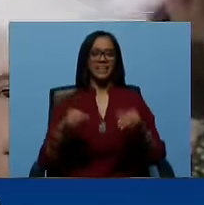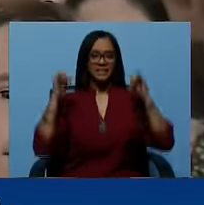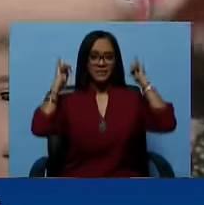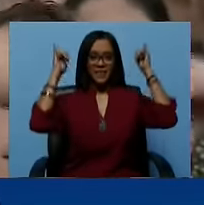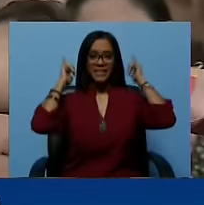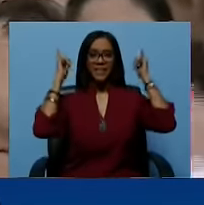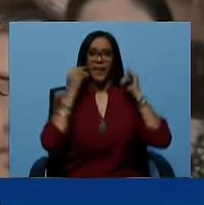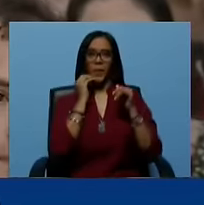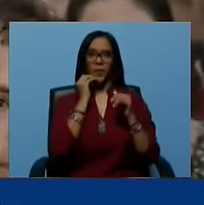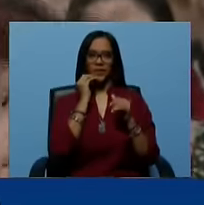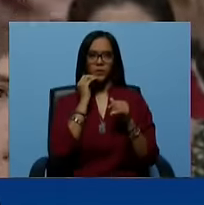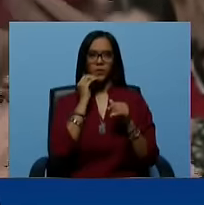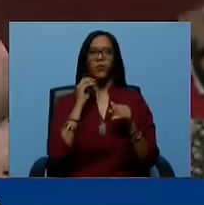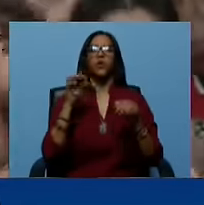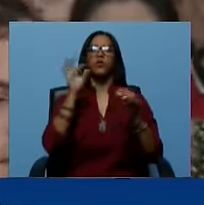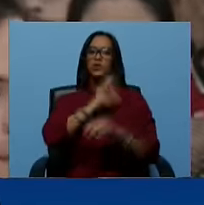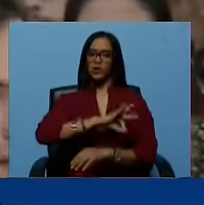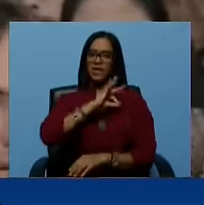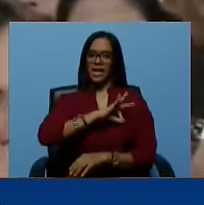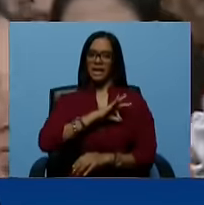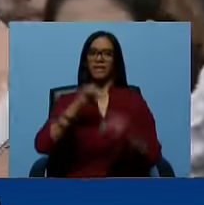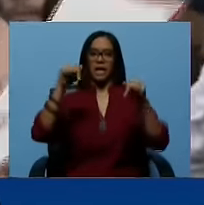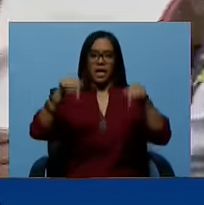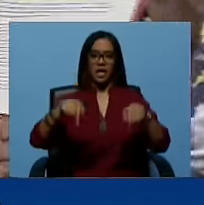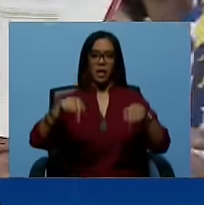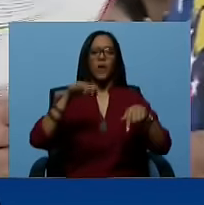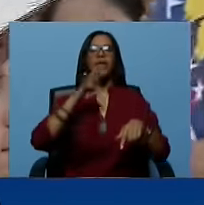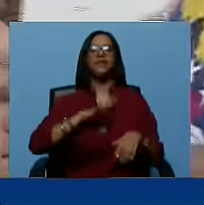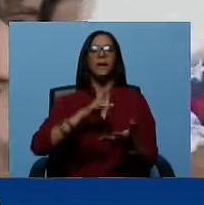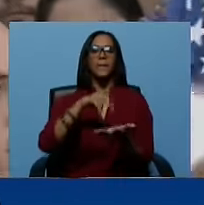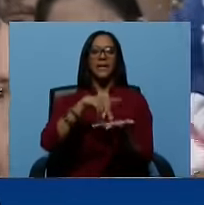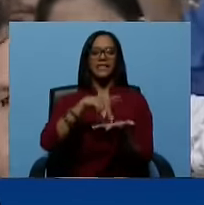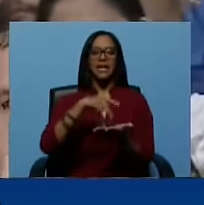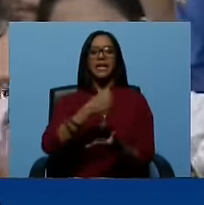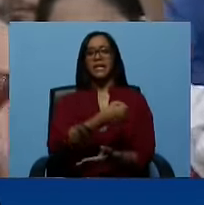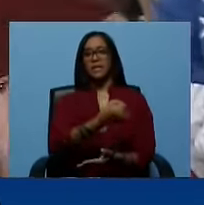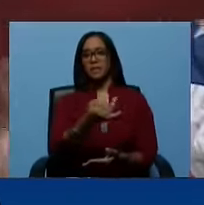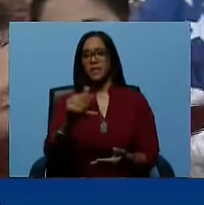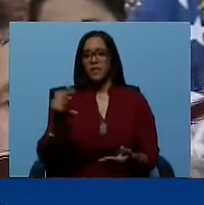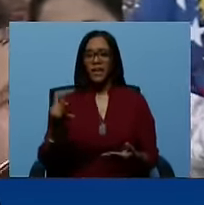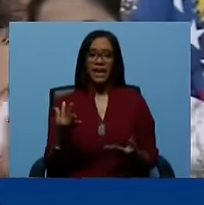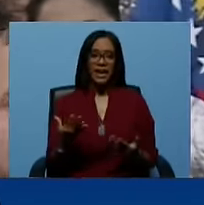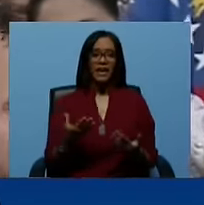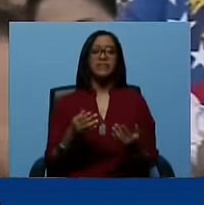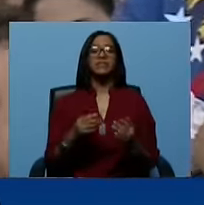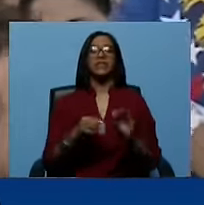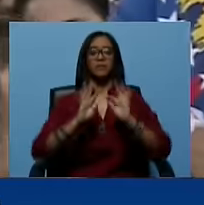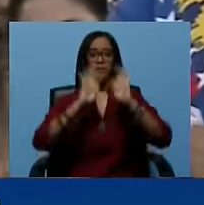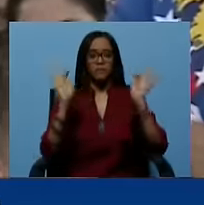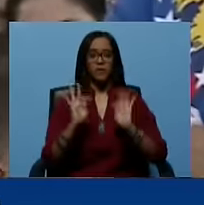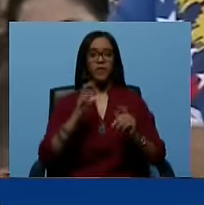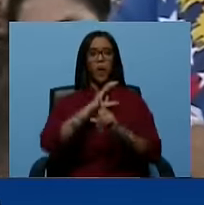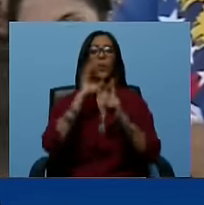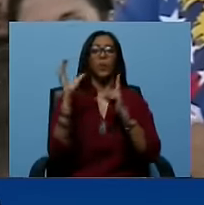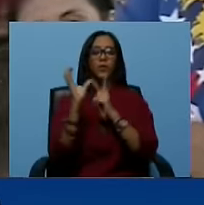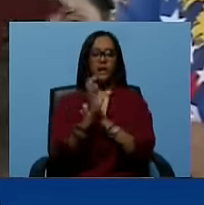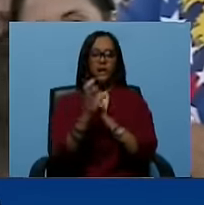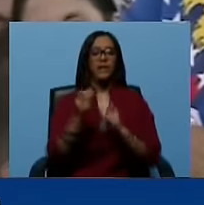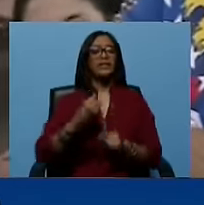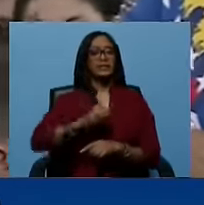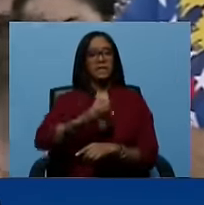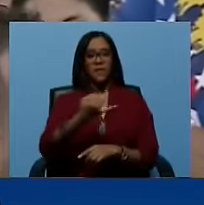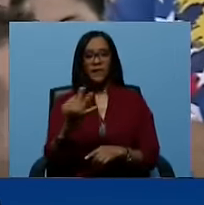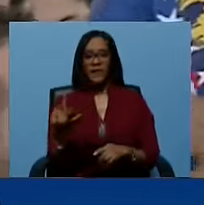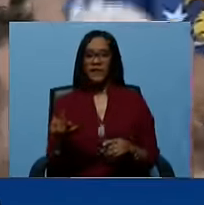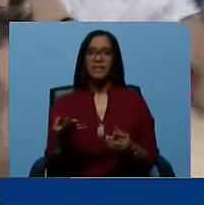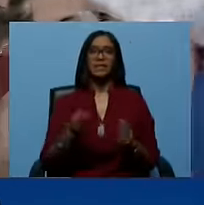juventud socialista. Y hoy aquí están presentes diversas manifestaciones culturales, diversas manifestaciones,